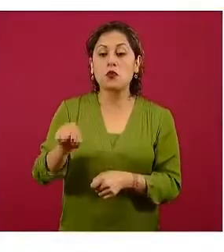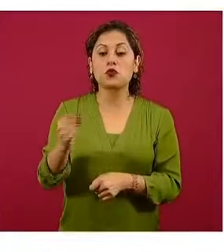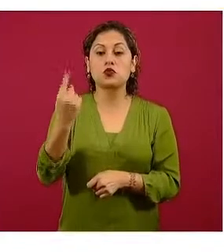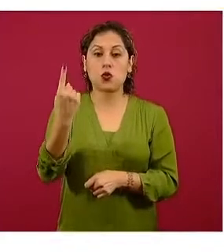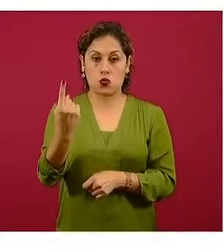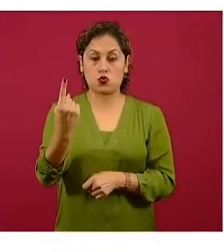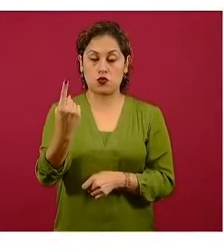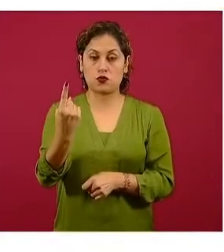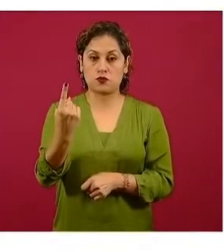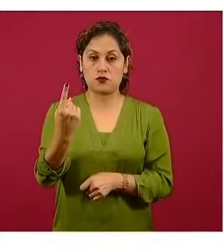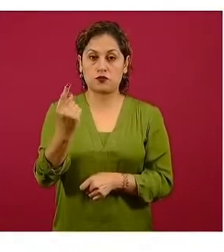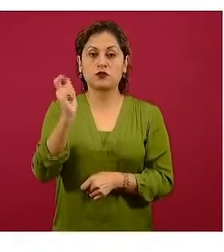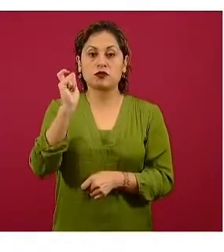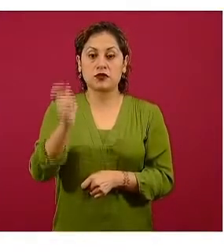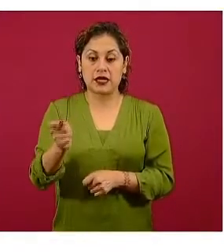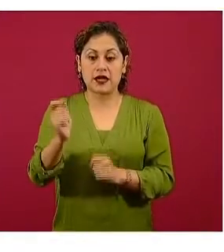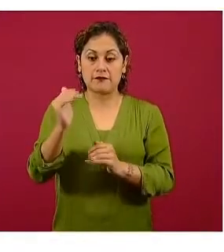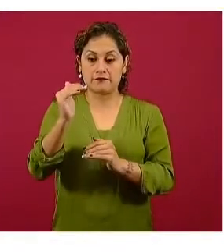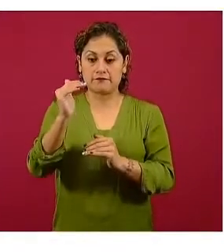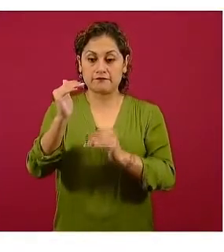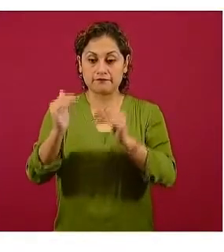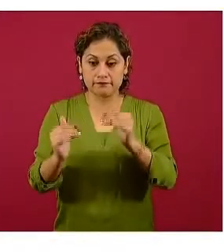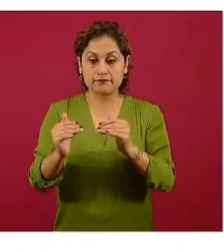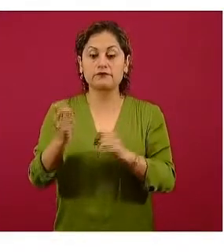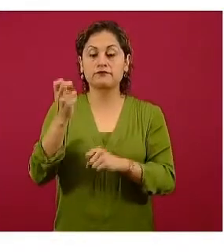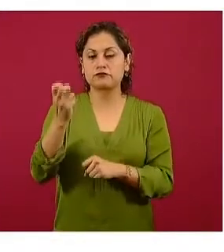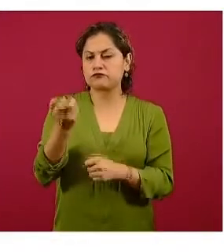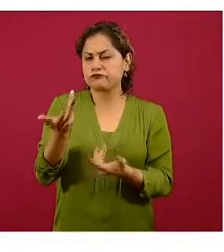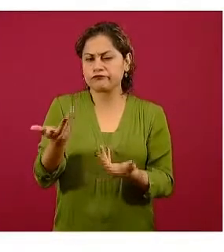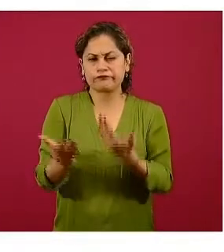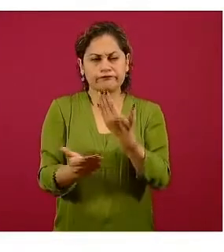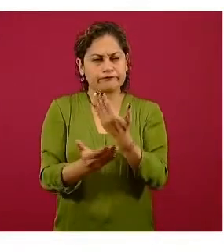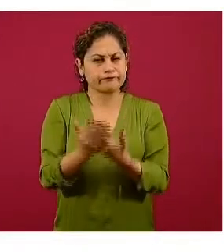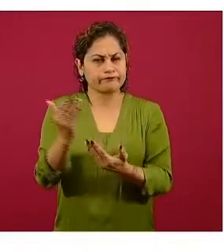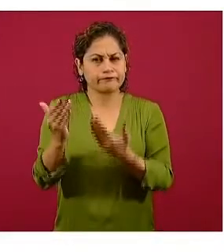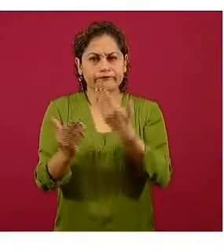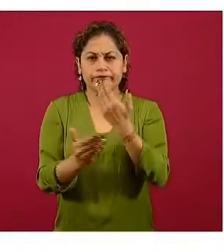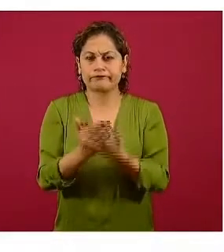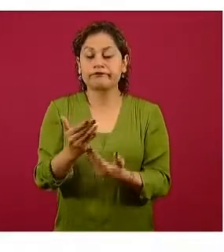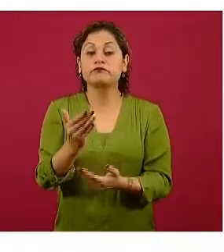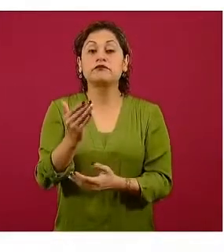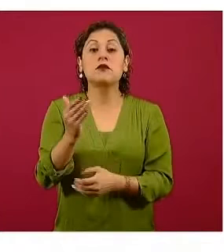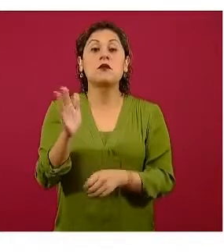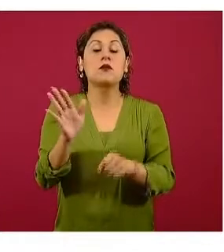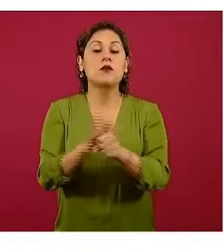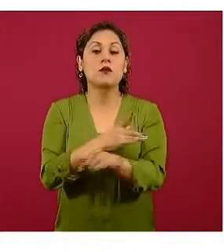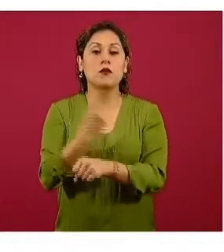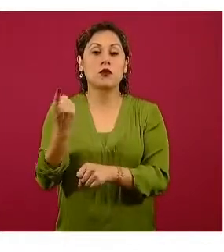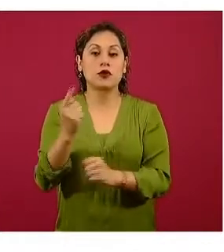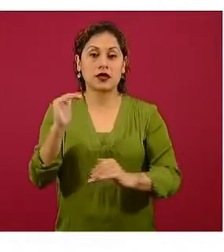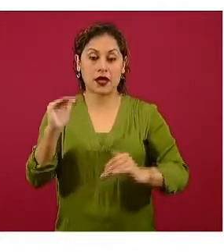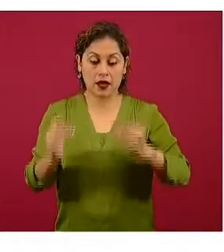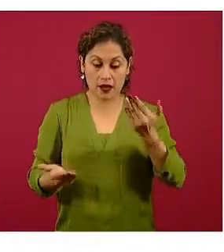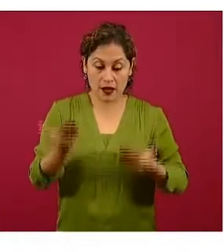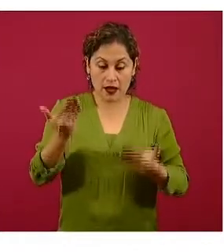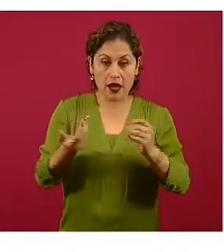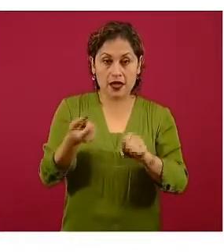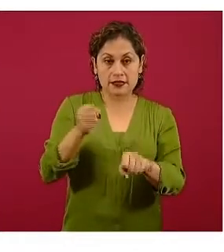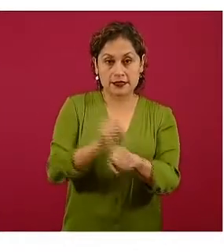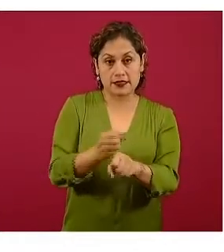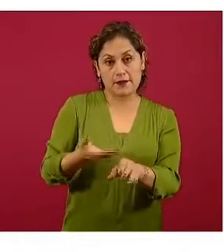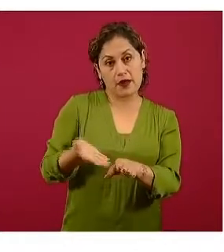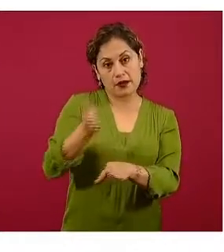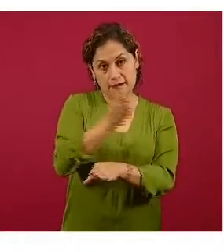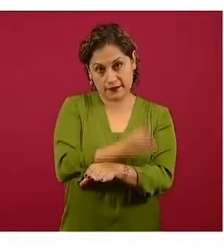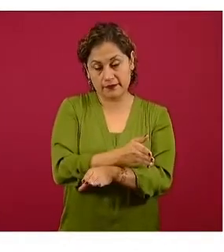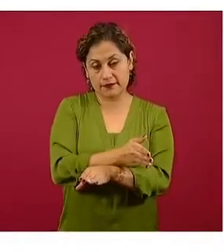porcentuales menos, es un cambio prácticamente ínfimo en relación al crecimiento que también tuvimos en la semana previa, es decir,